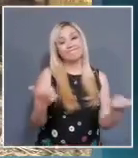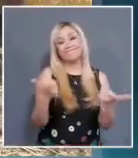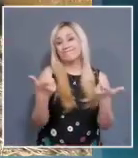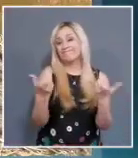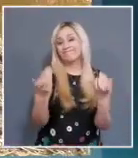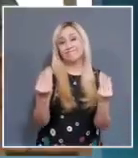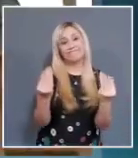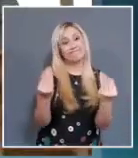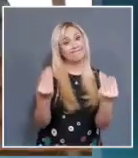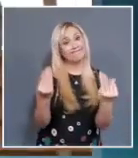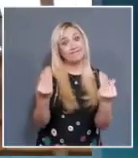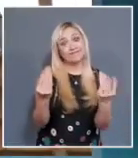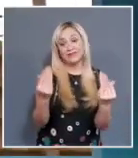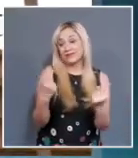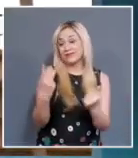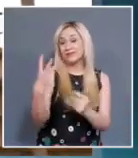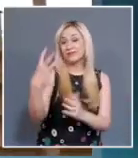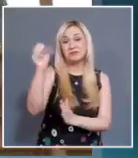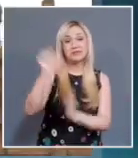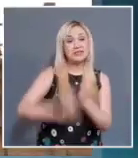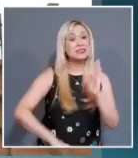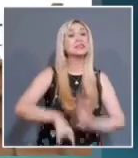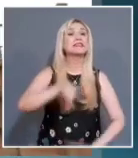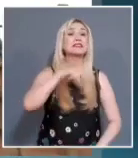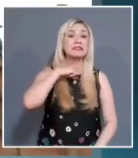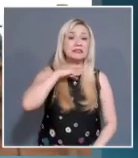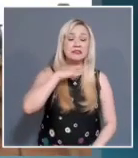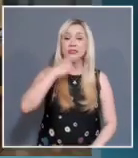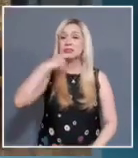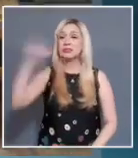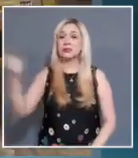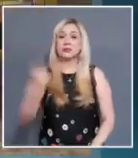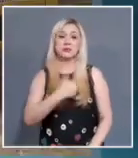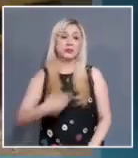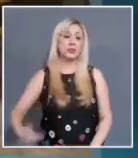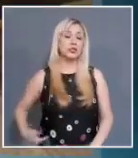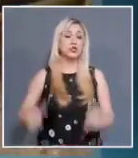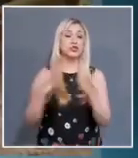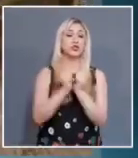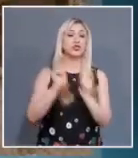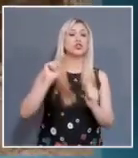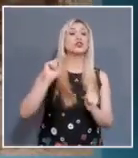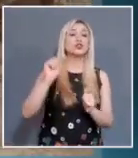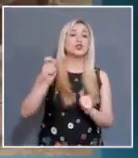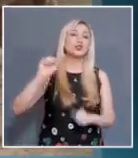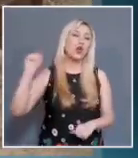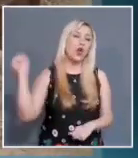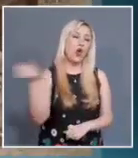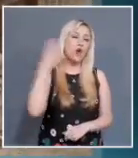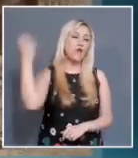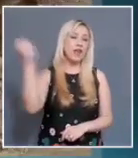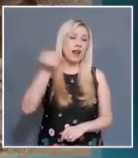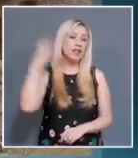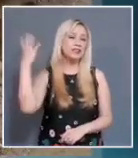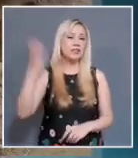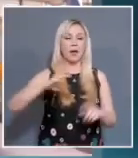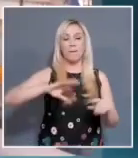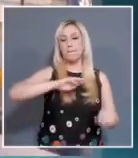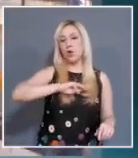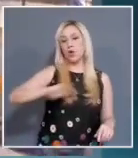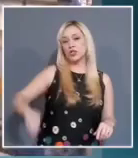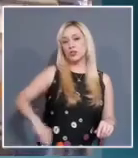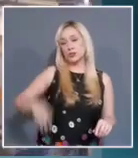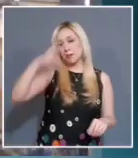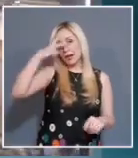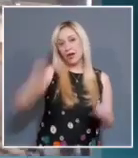meses, advirtió César Garza, presidente de la Conferencia Nacional de Municipios de México. Según datos de la Secretaría de